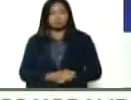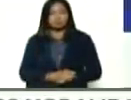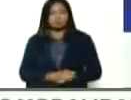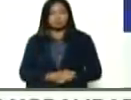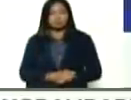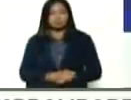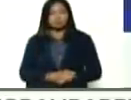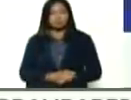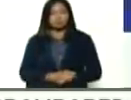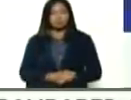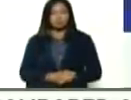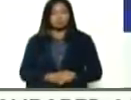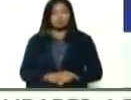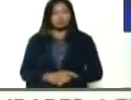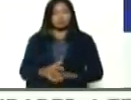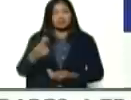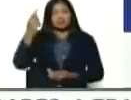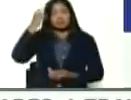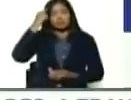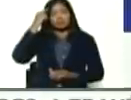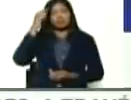el día del araguaney